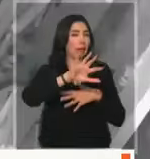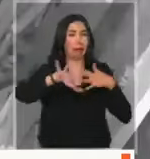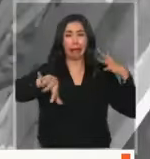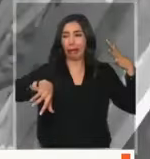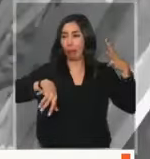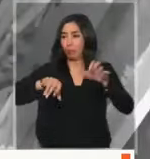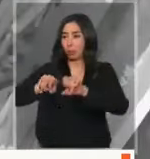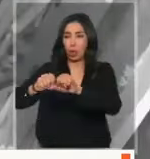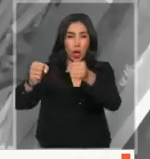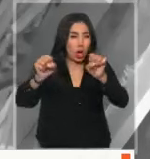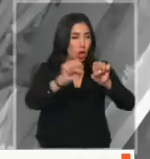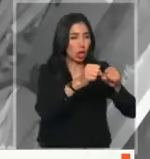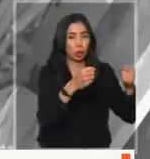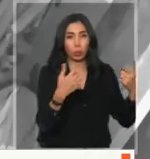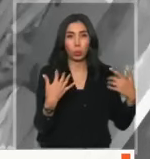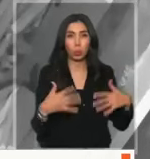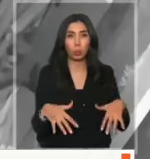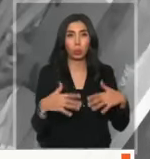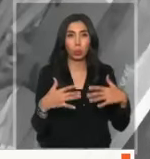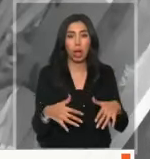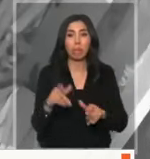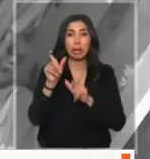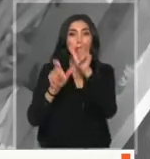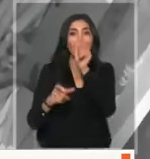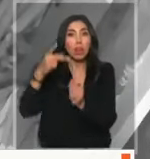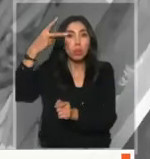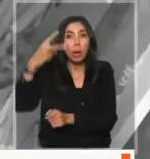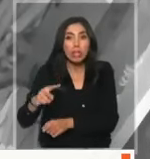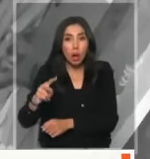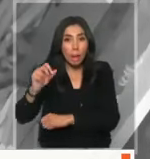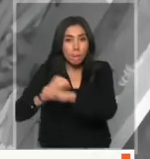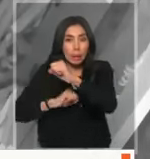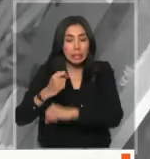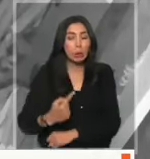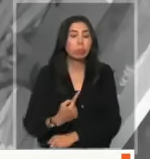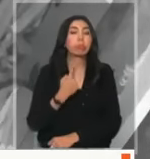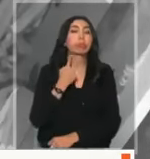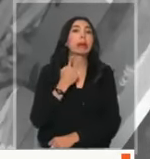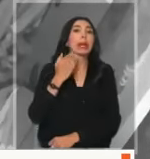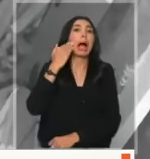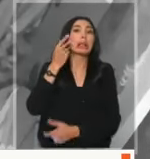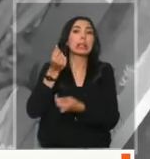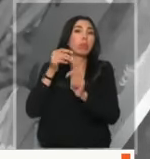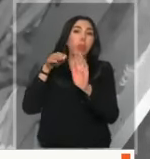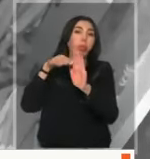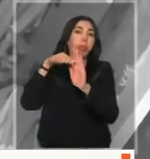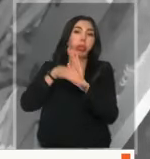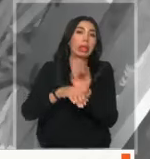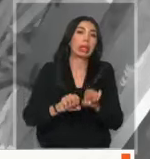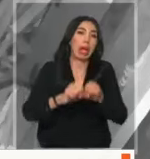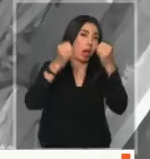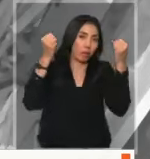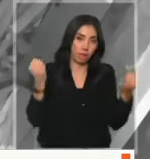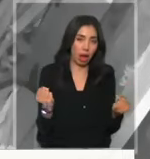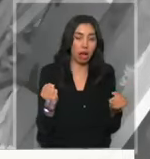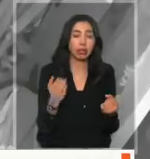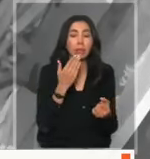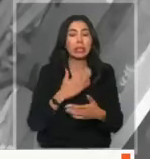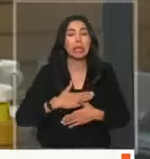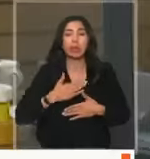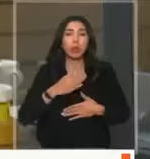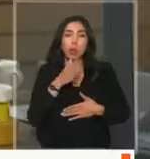roto. Un robo que hoy tiene a los dueños de esta empresa prácticamente en la quiebra y además con una sensación de inseguridad